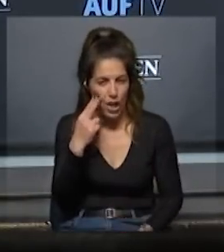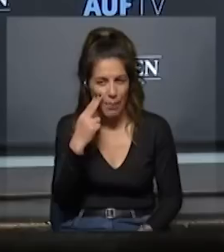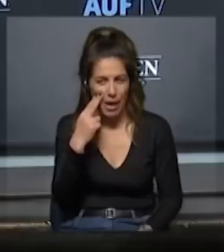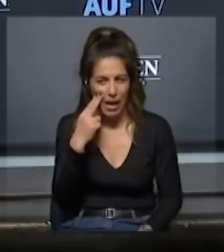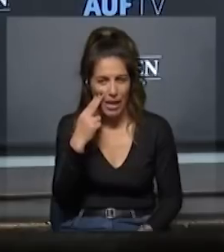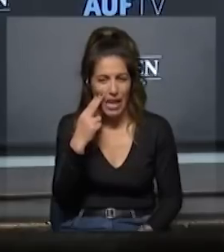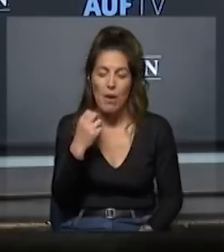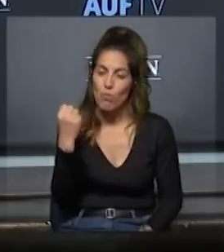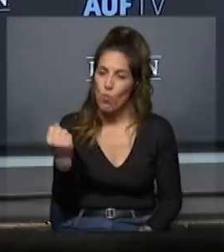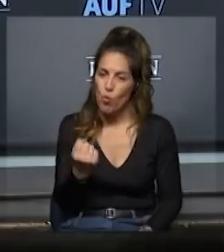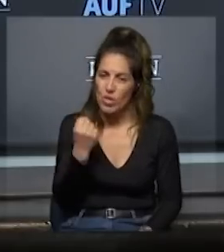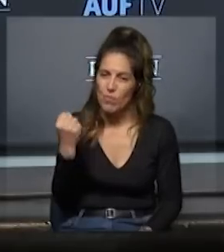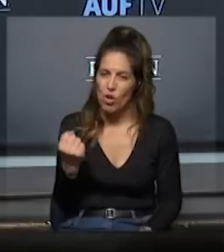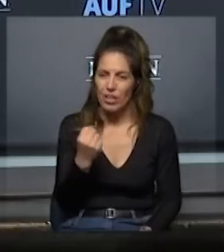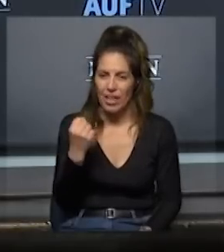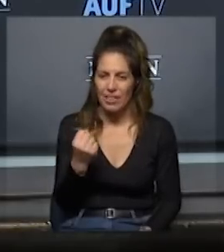es muy